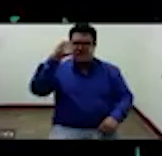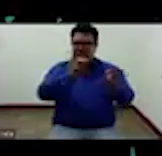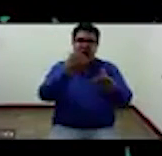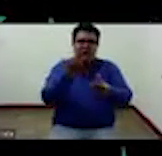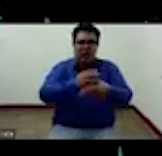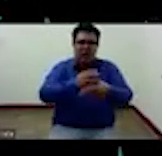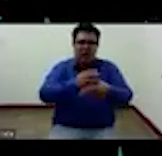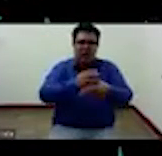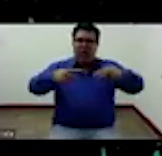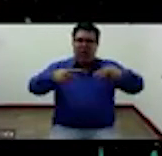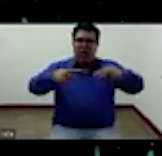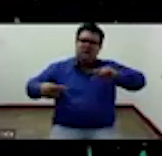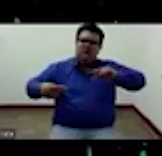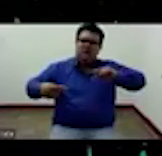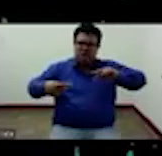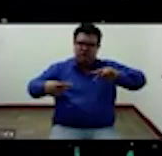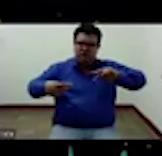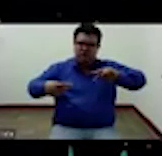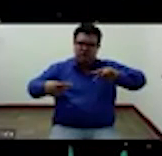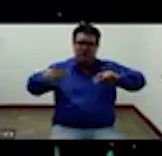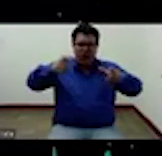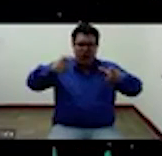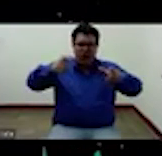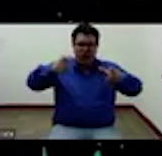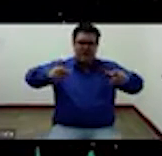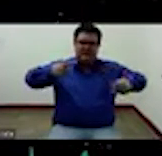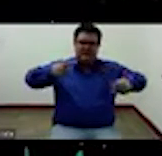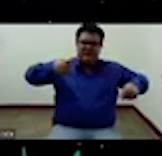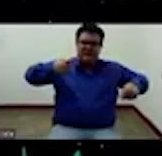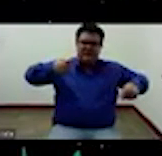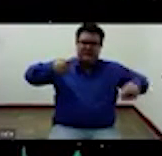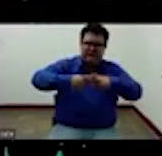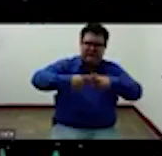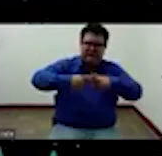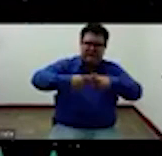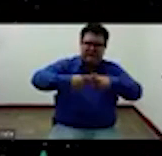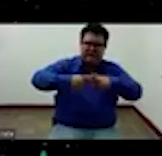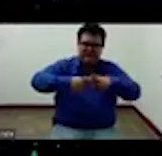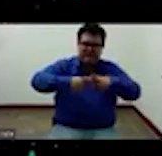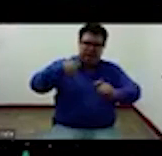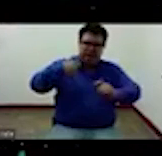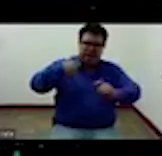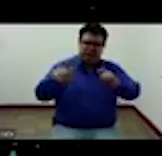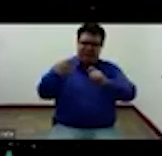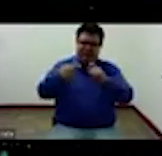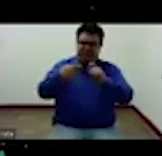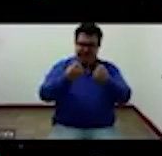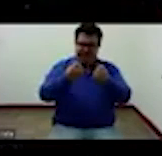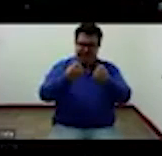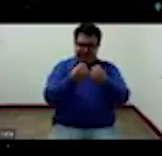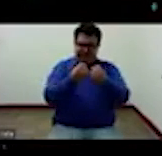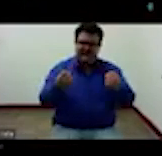quedan prensados, los discos quedan amarrados, quedan como